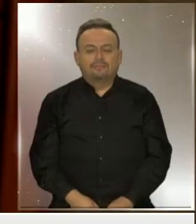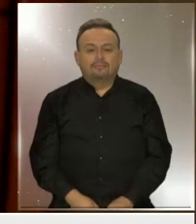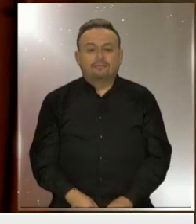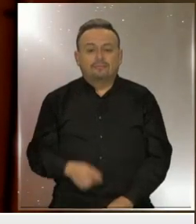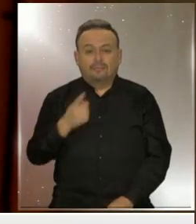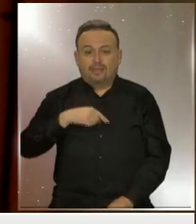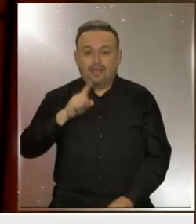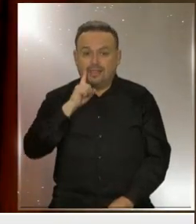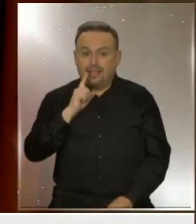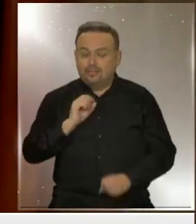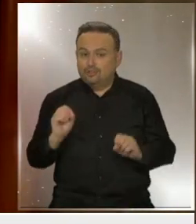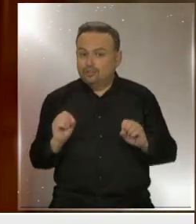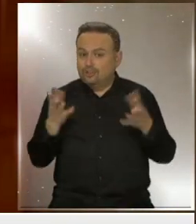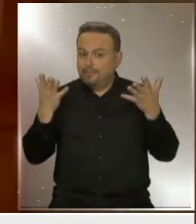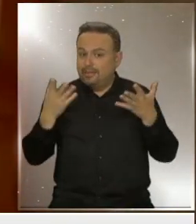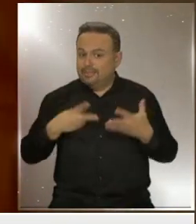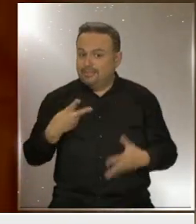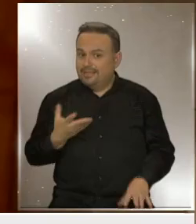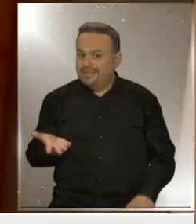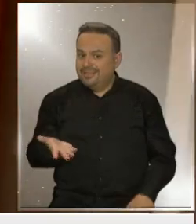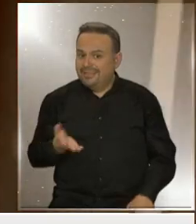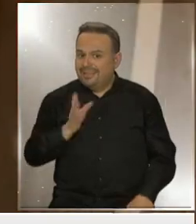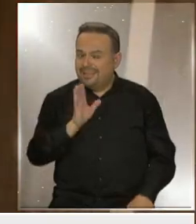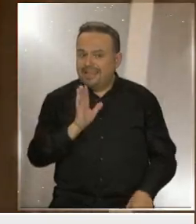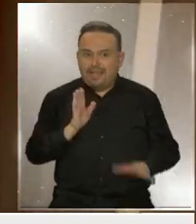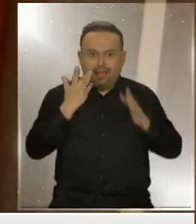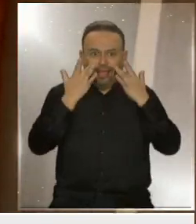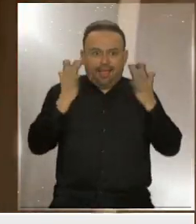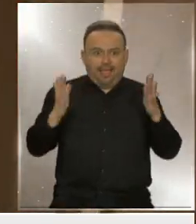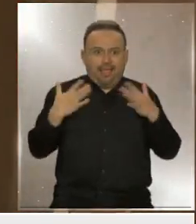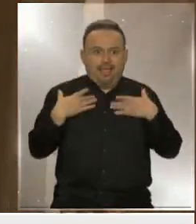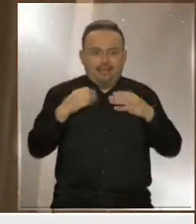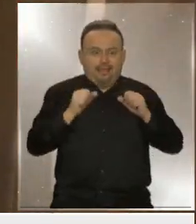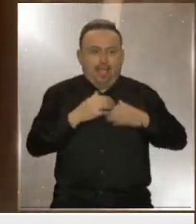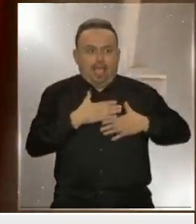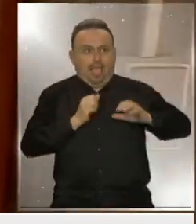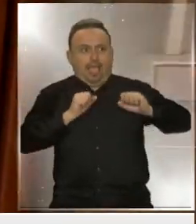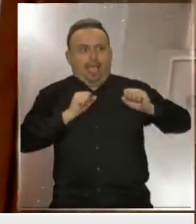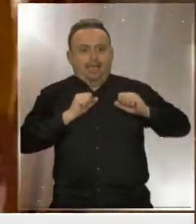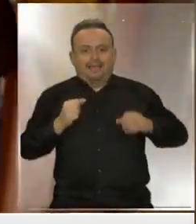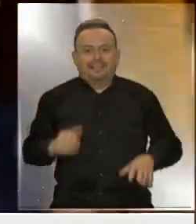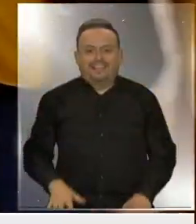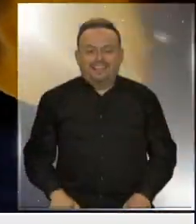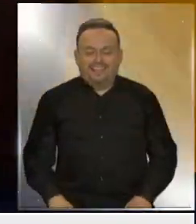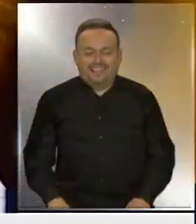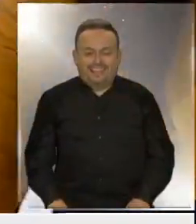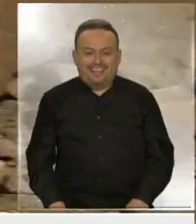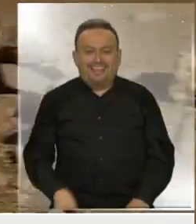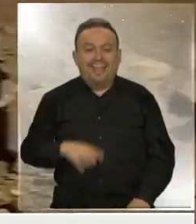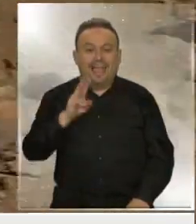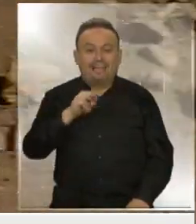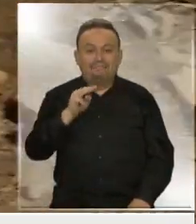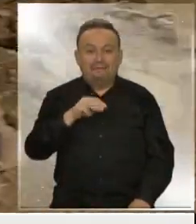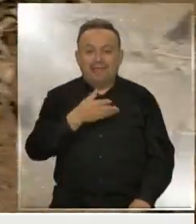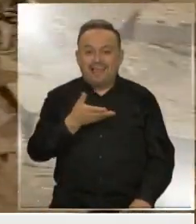Te tenemos una sorpresa. ¿Cuál sorpresa? No me sorprendan que me puede dar un soponcio. Oh. ¡Mamita!